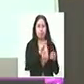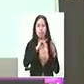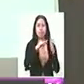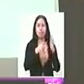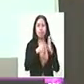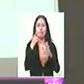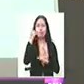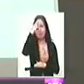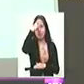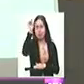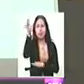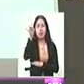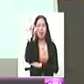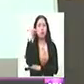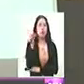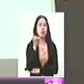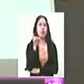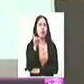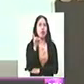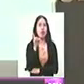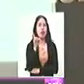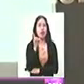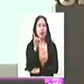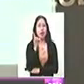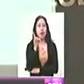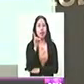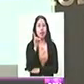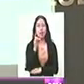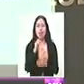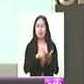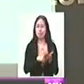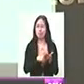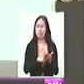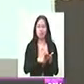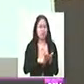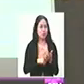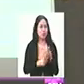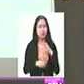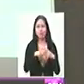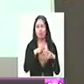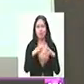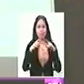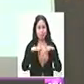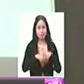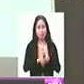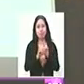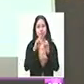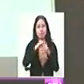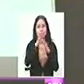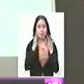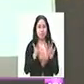país uno de los aspectos críticos durante la pandemia.